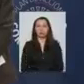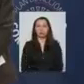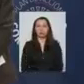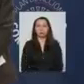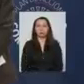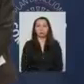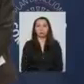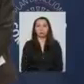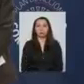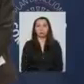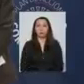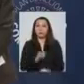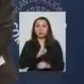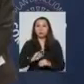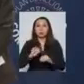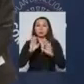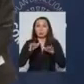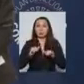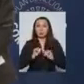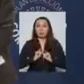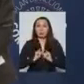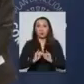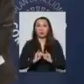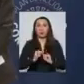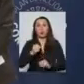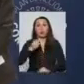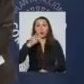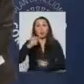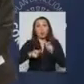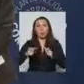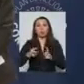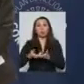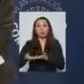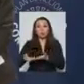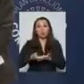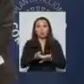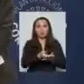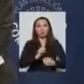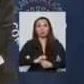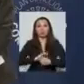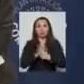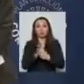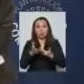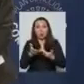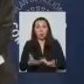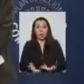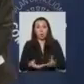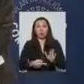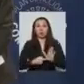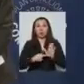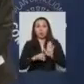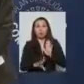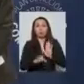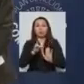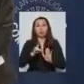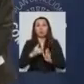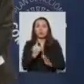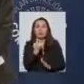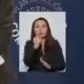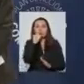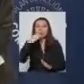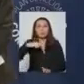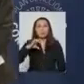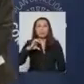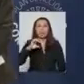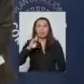le den unas pastillas de bisviruli parangaricutirimi cuarolina. Pero si no hay pastillas de bisviruli parangaricutirulina